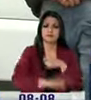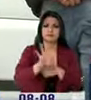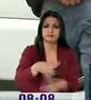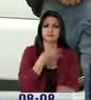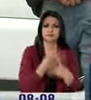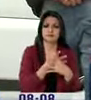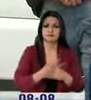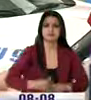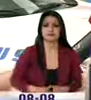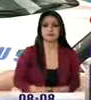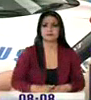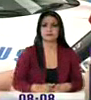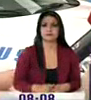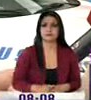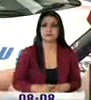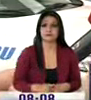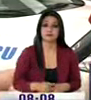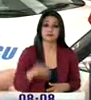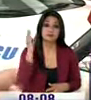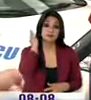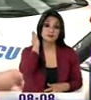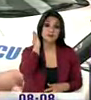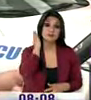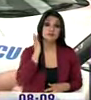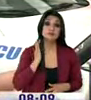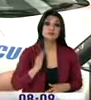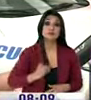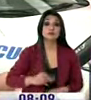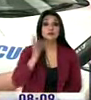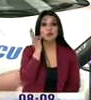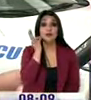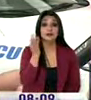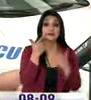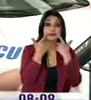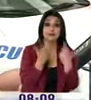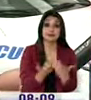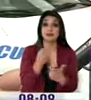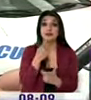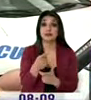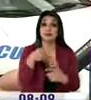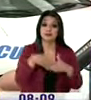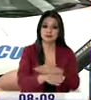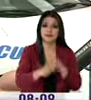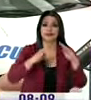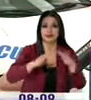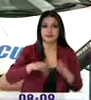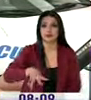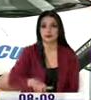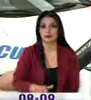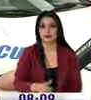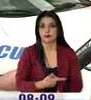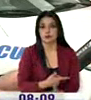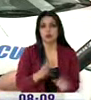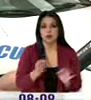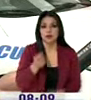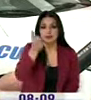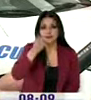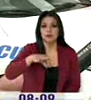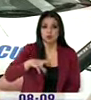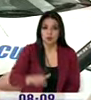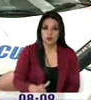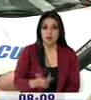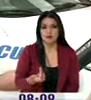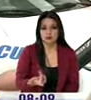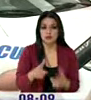sancionados según corresponde. La fiscal había determinado que hay una violación de domicilio. En este sentido, la